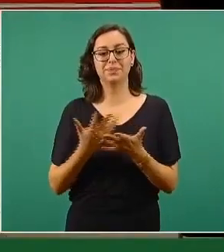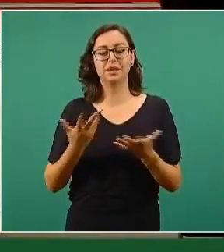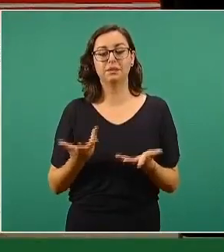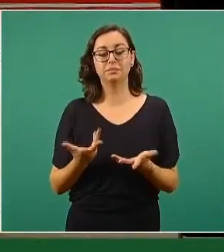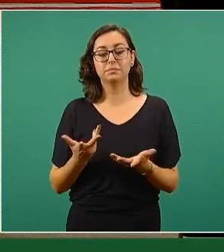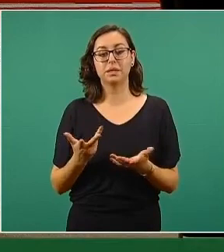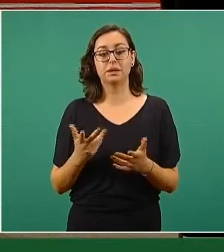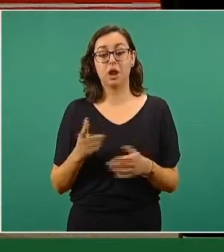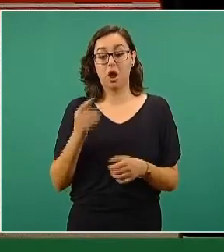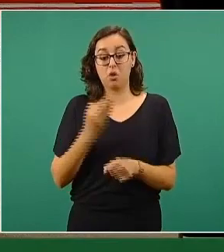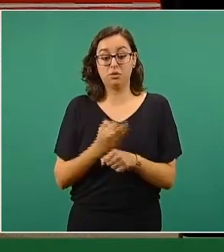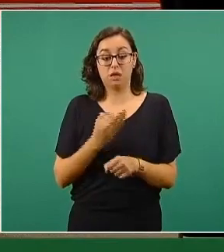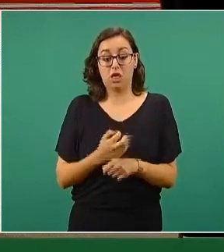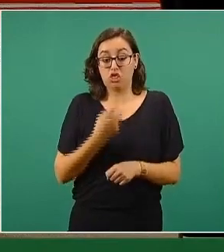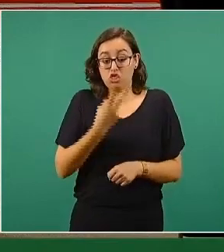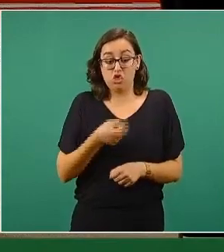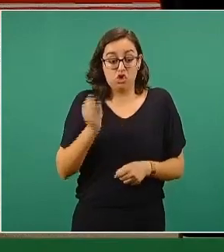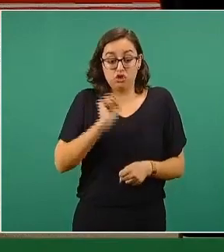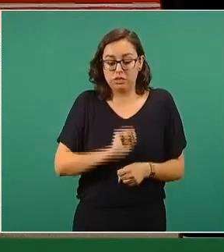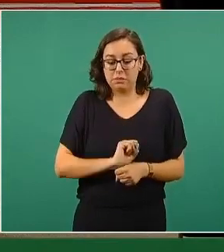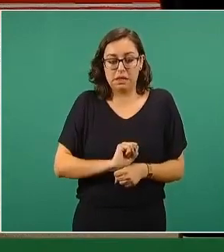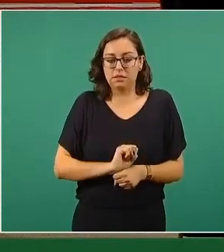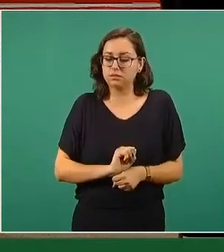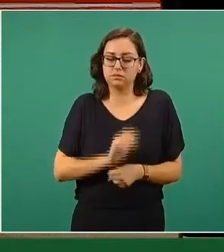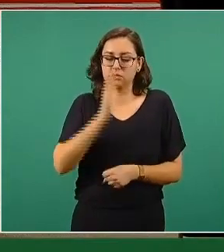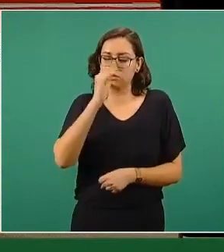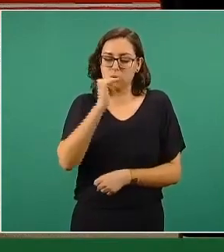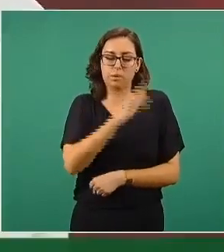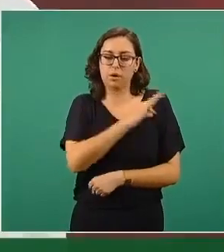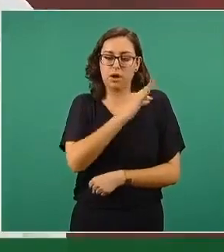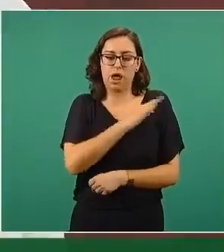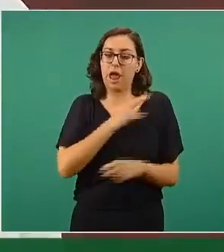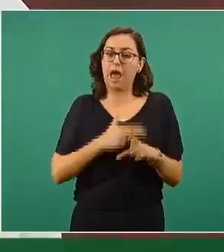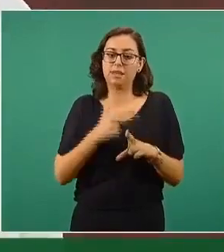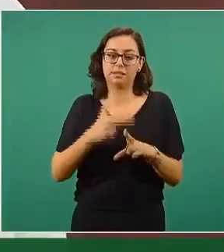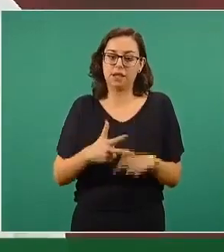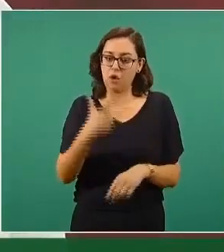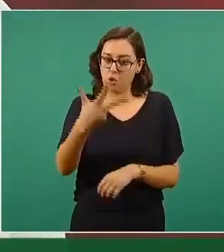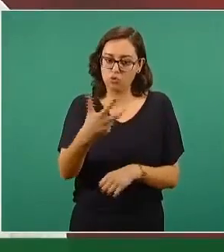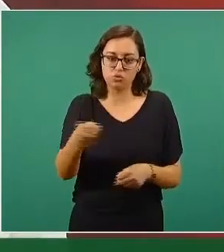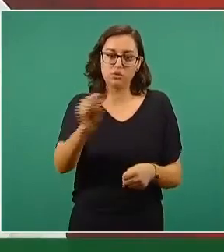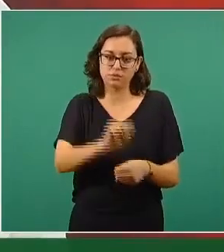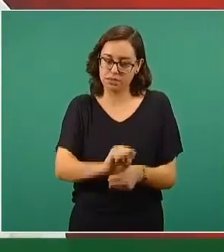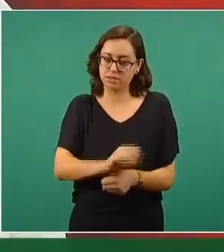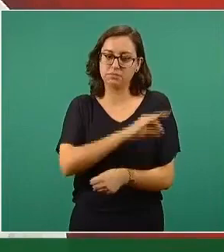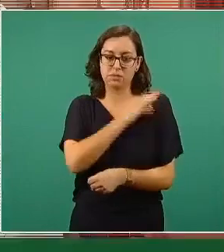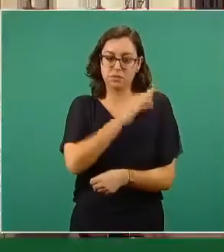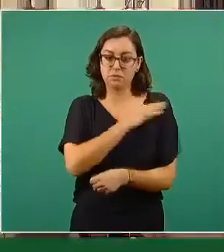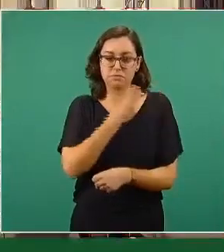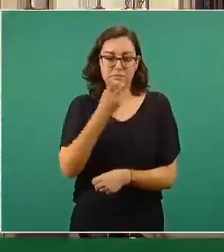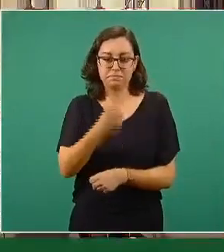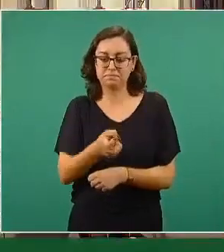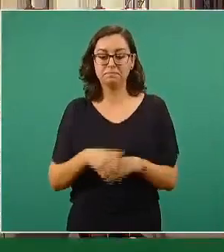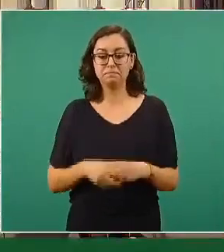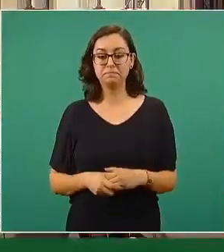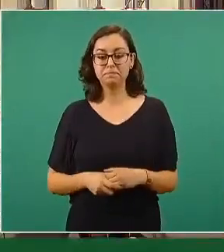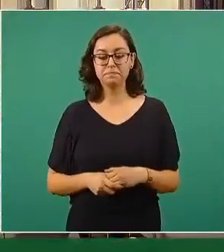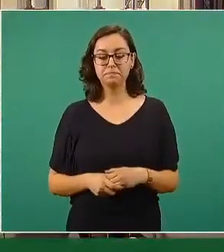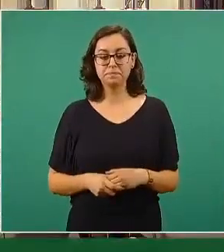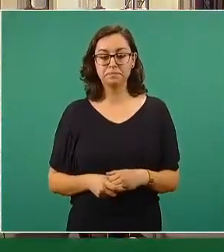momento tiene 2 semanas de embarazo, no se puede vacunar, tiene que esperar 8 semanas. Así le haremos.